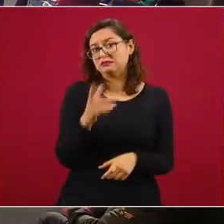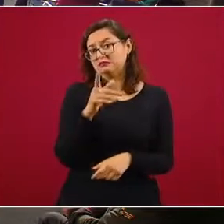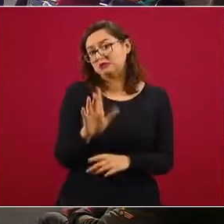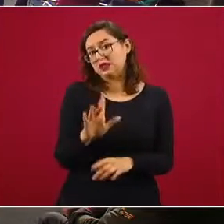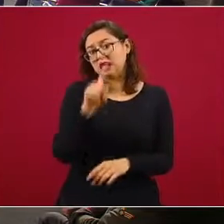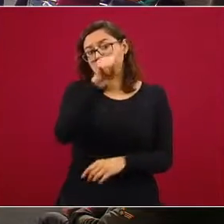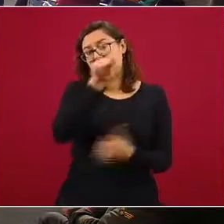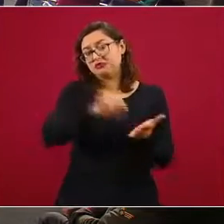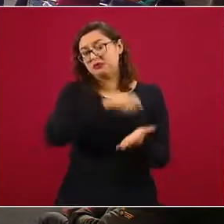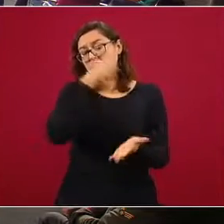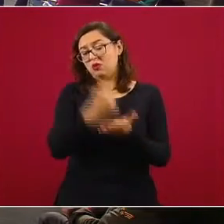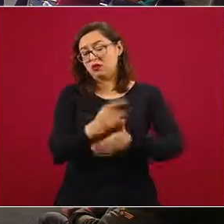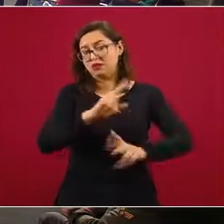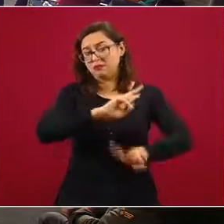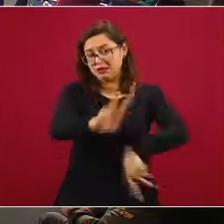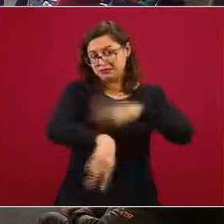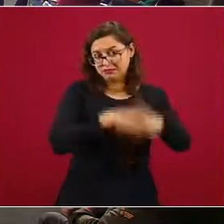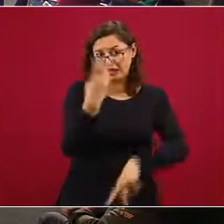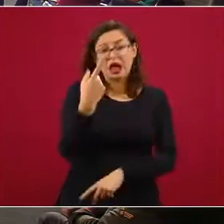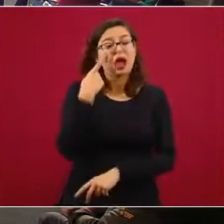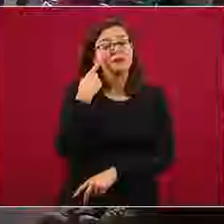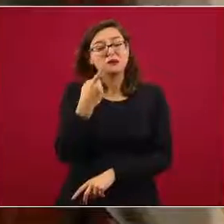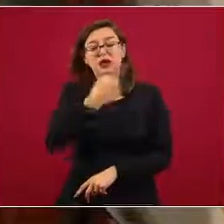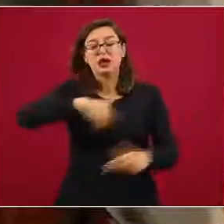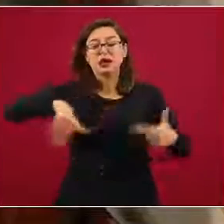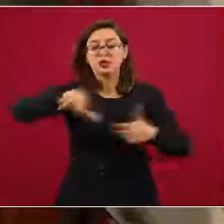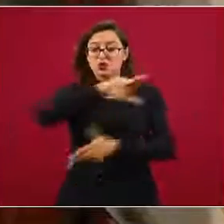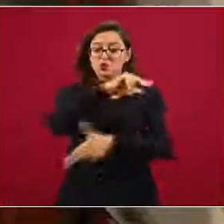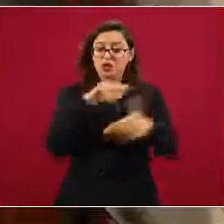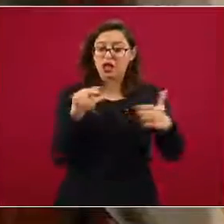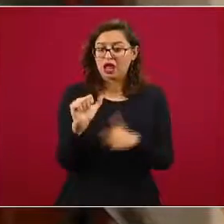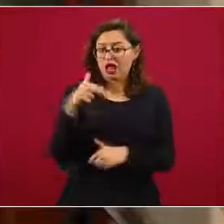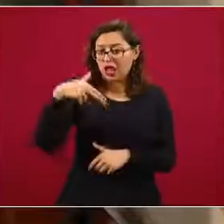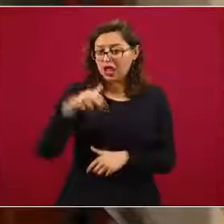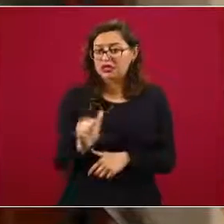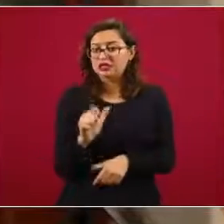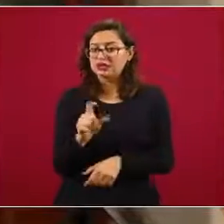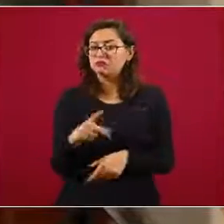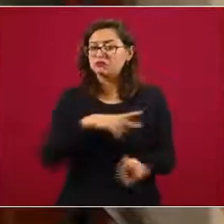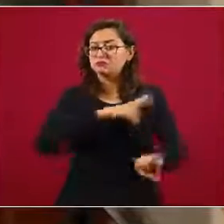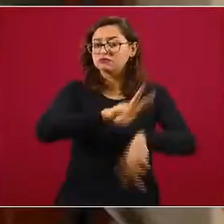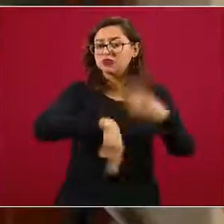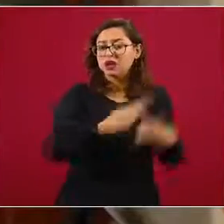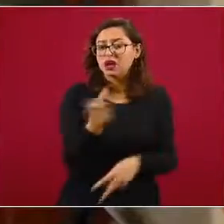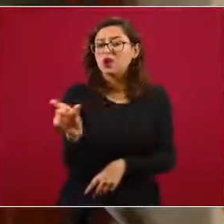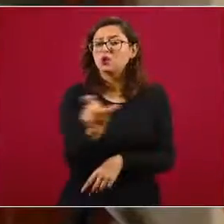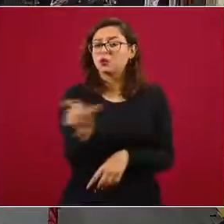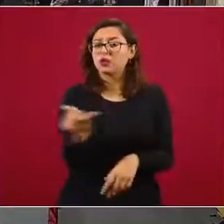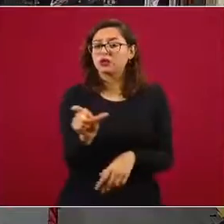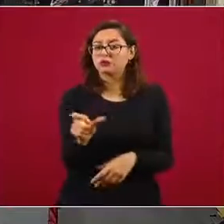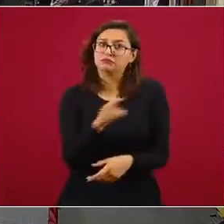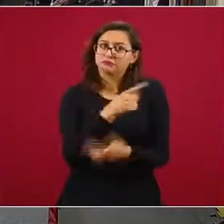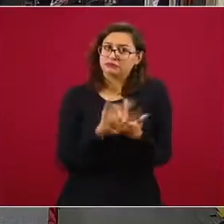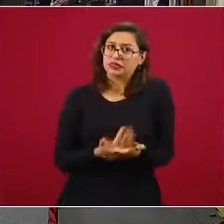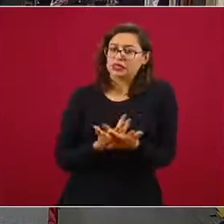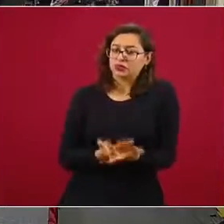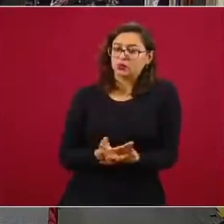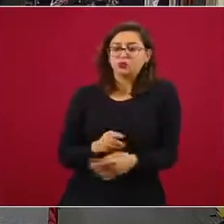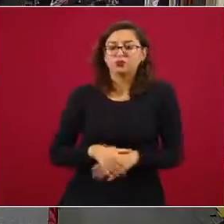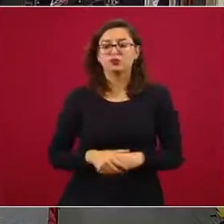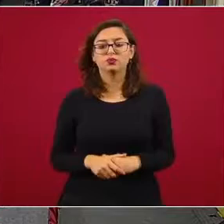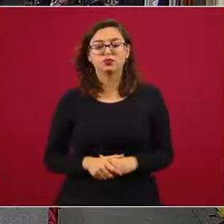las zonas afectadas por el huracán Ana, preguntarle cuándo va a ir. Los tamaulipecos lo están esperando por allá, presente.